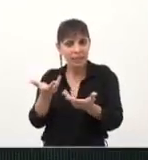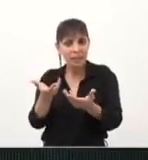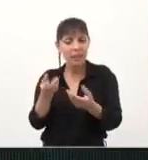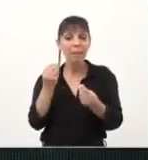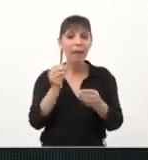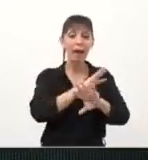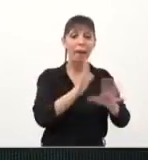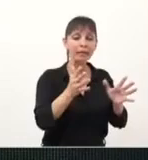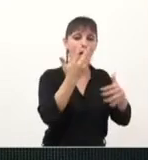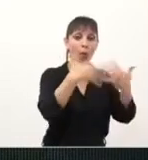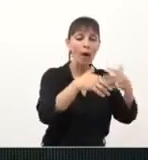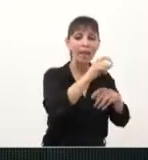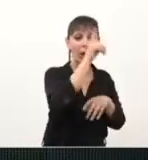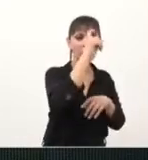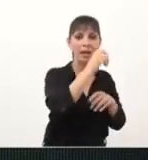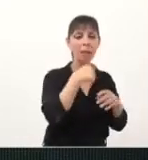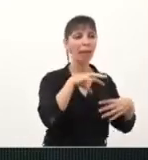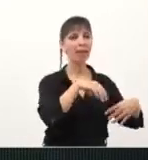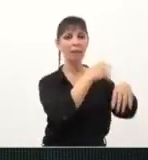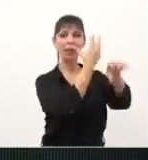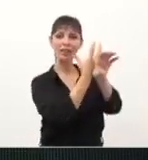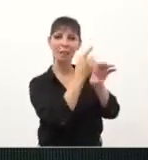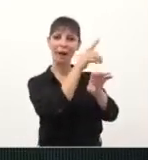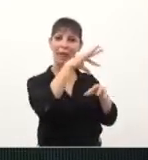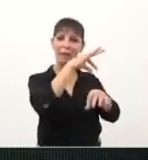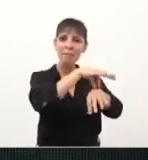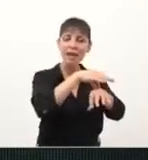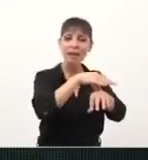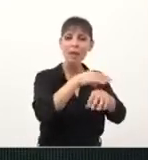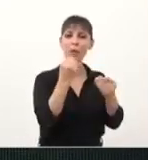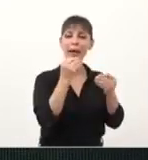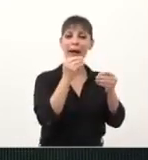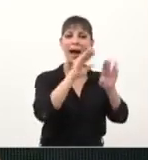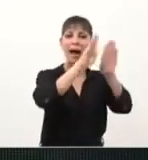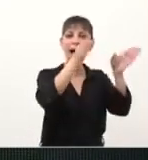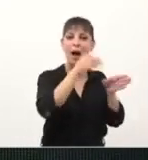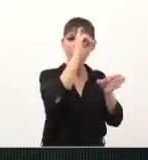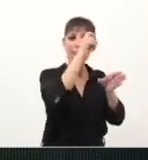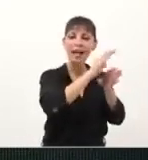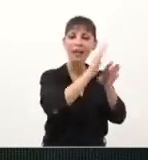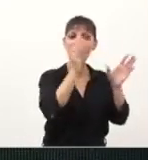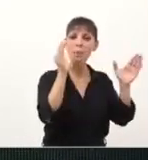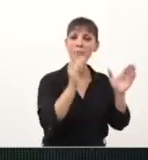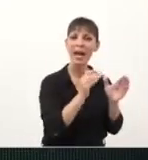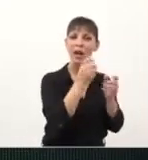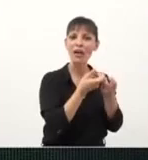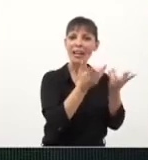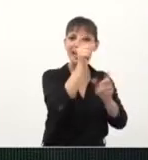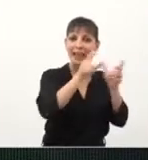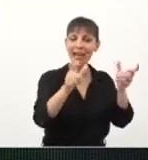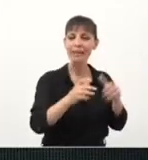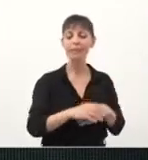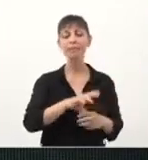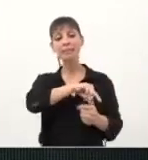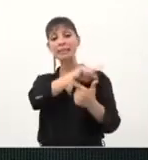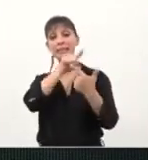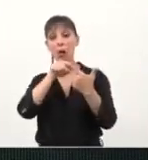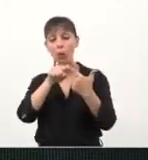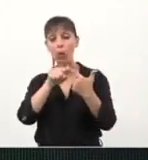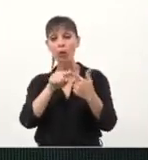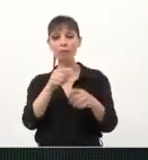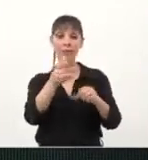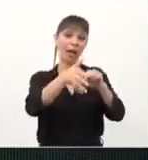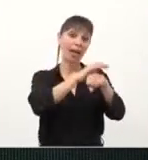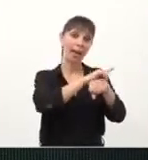podés hacer un videollamado con tu médico y poder desagotar allí la primera consulta. Segundo punto. Horacio le encanta